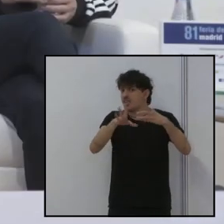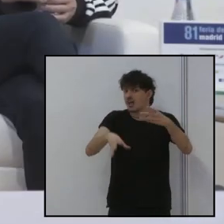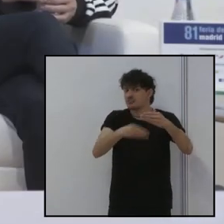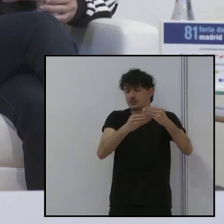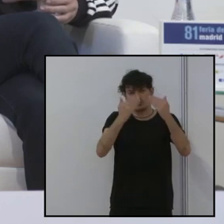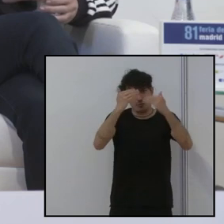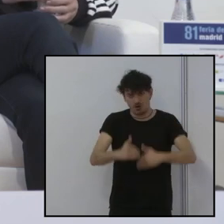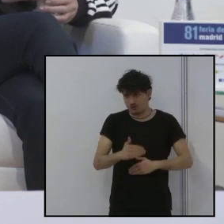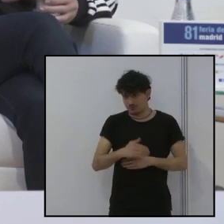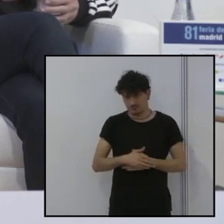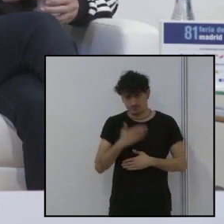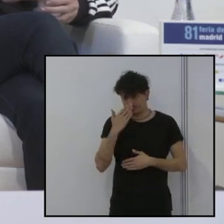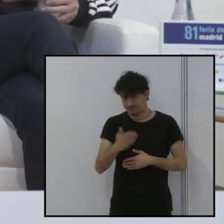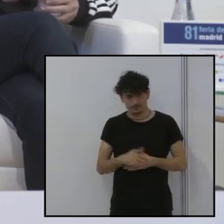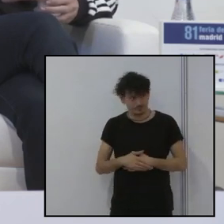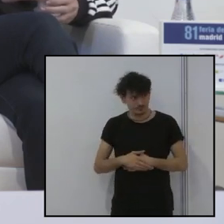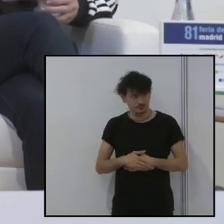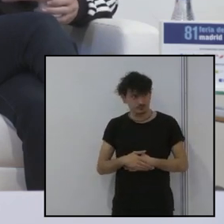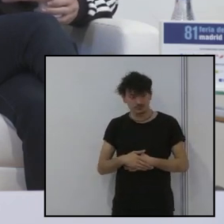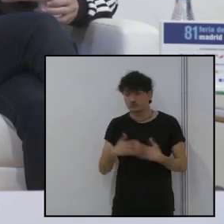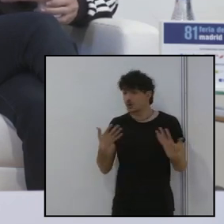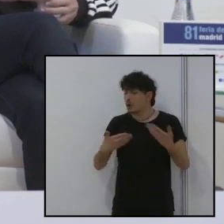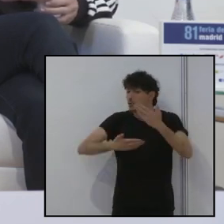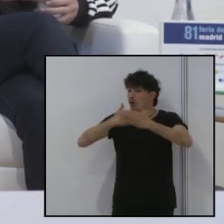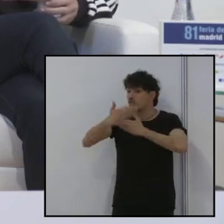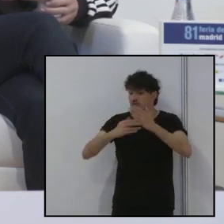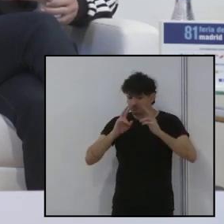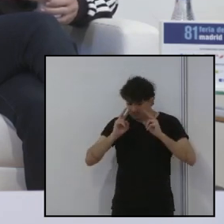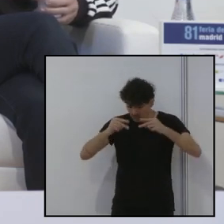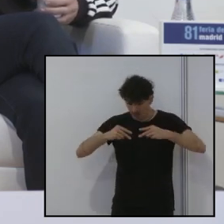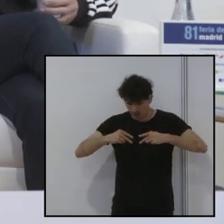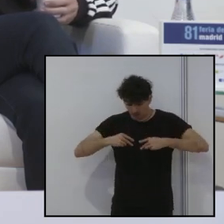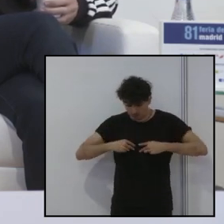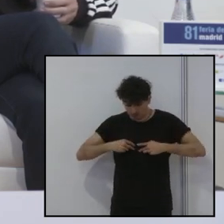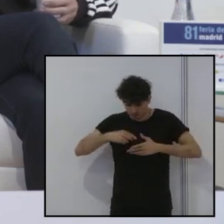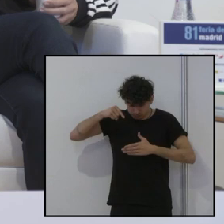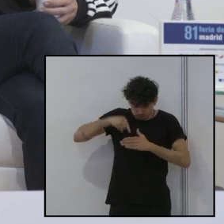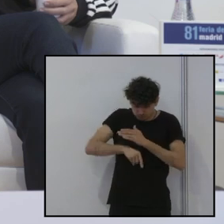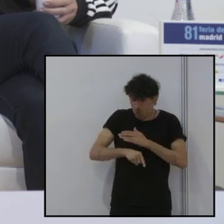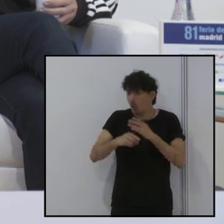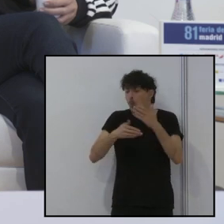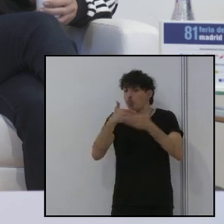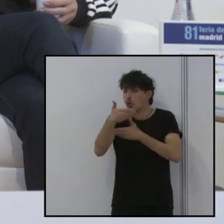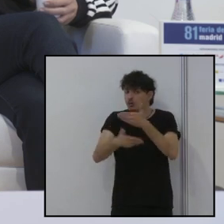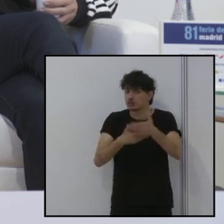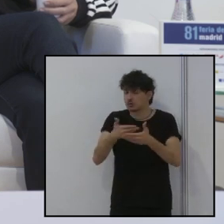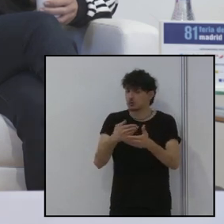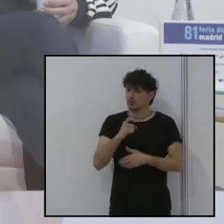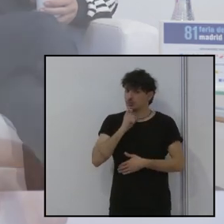a eso. El proceso de autoexploración que habéis hecho a lo largo de la escritura del libro, un proceso muy, muy introspectivo, muy profundo, muy